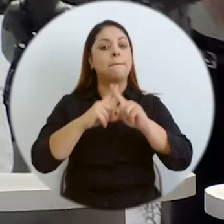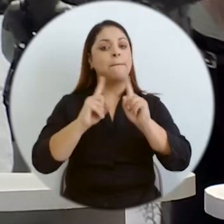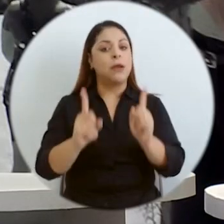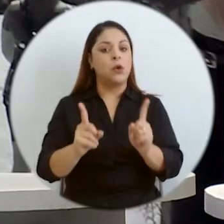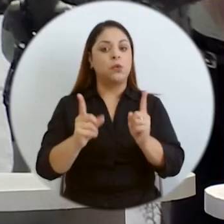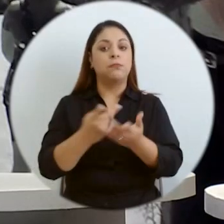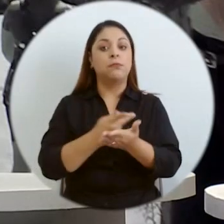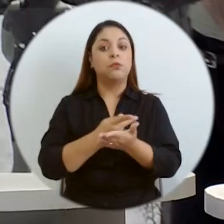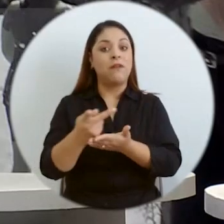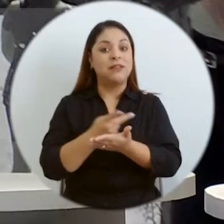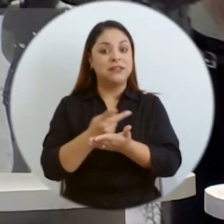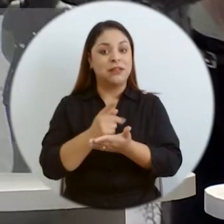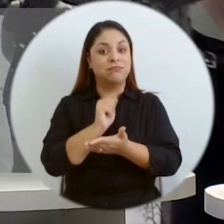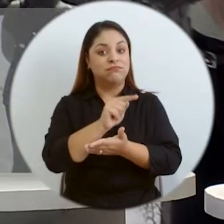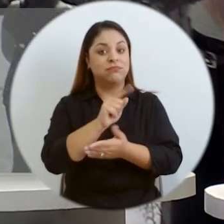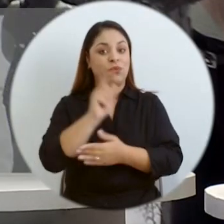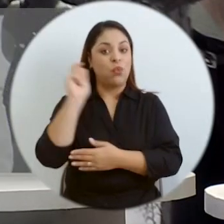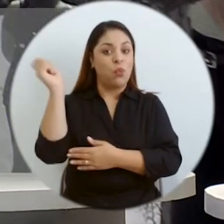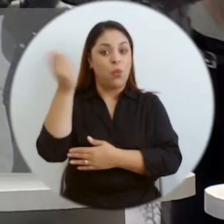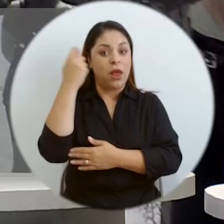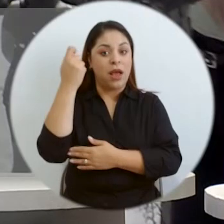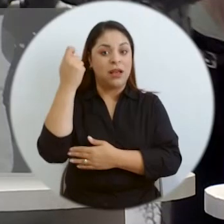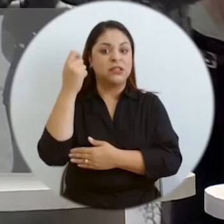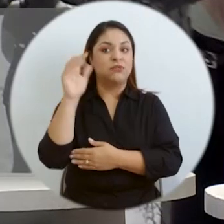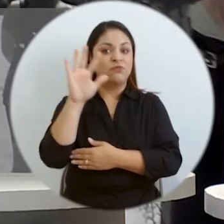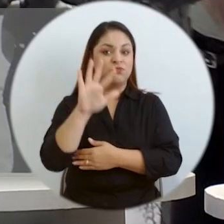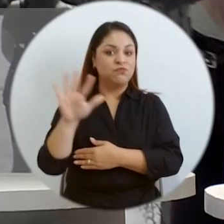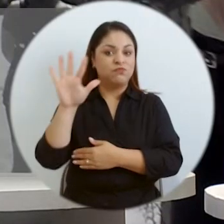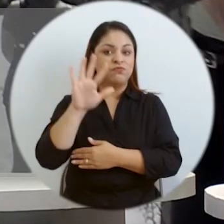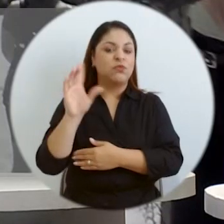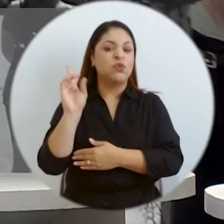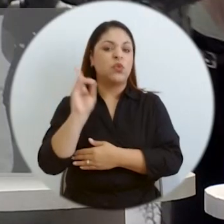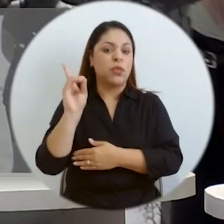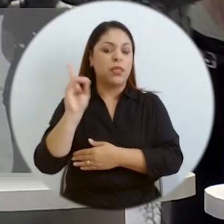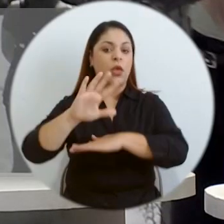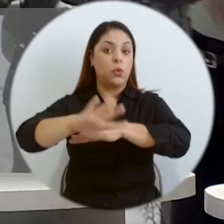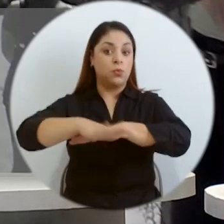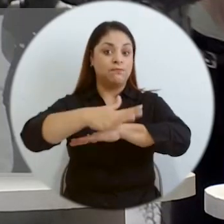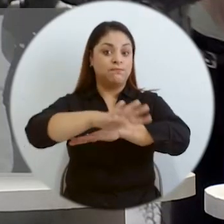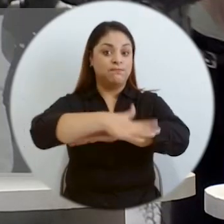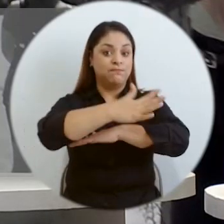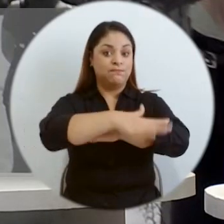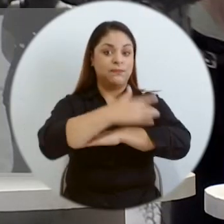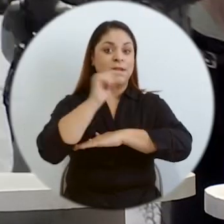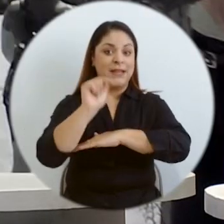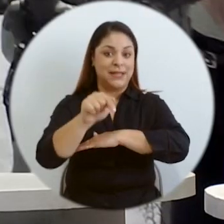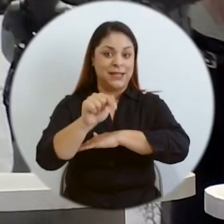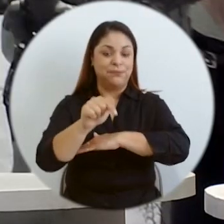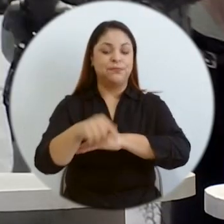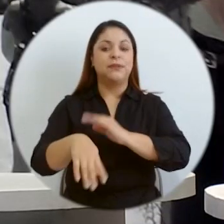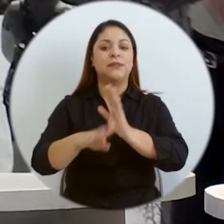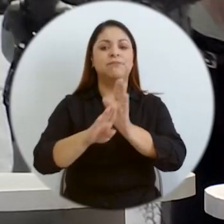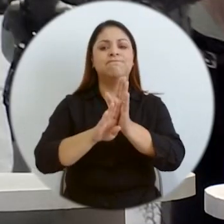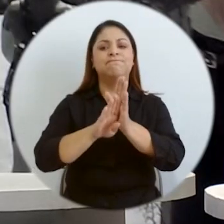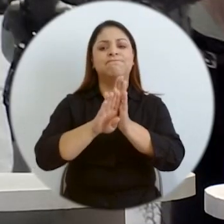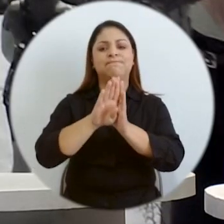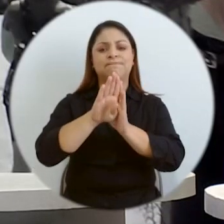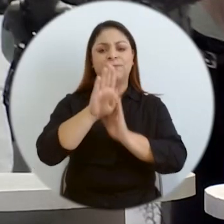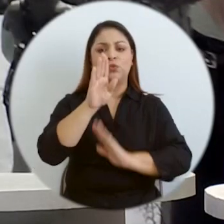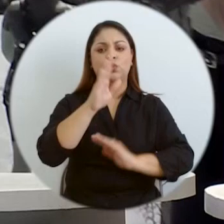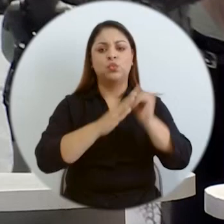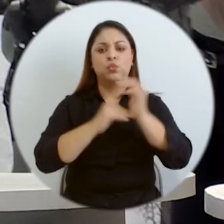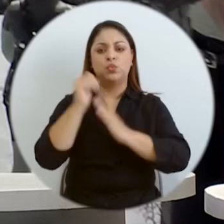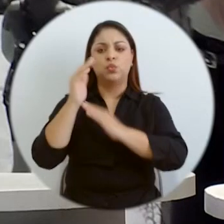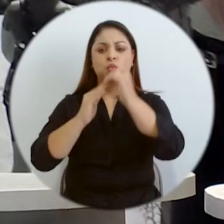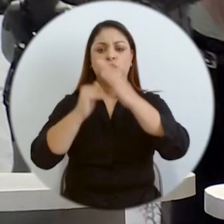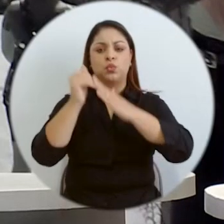de la provincia de Guanacaste, principalmente en la zona de las costas, el crecimiento de las construcciones ha sido